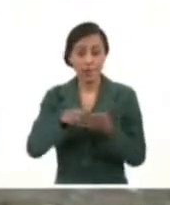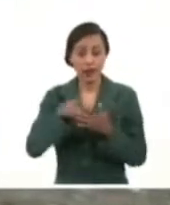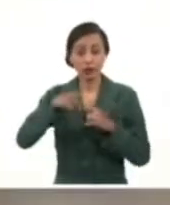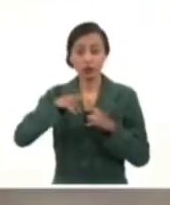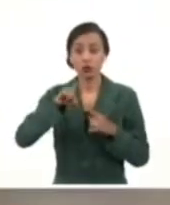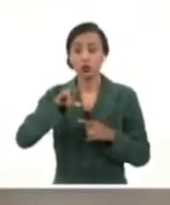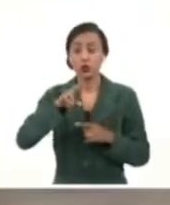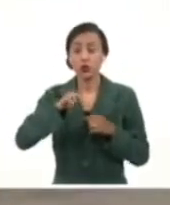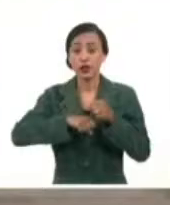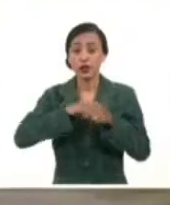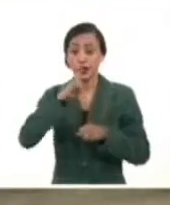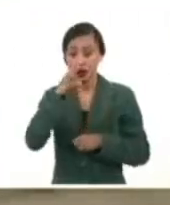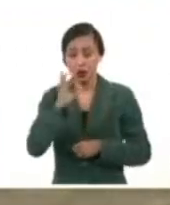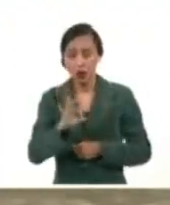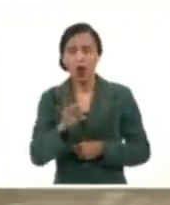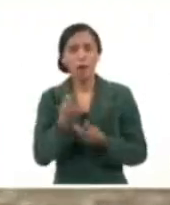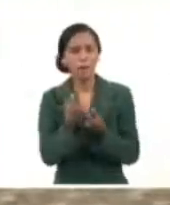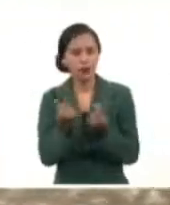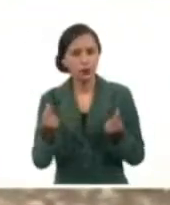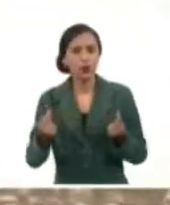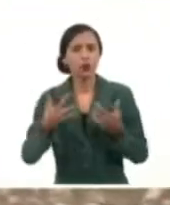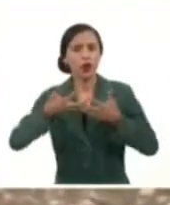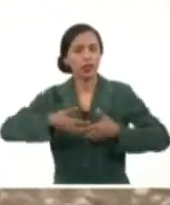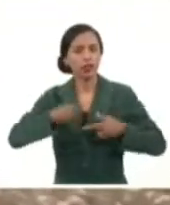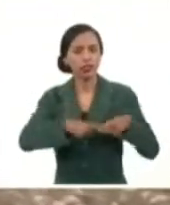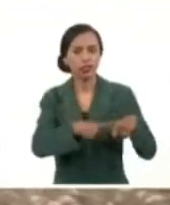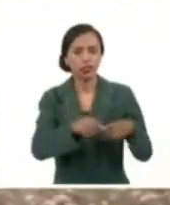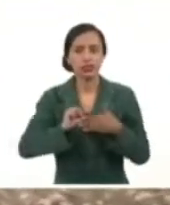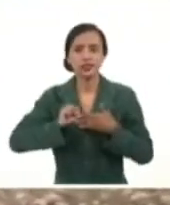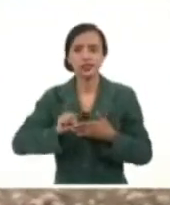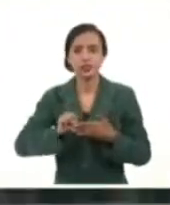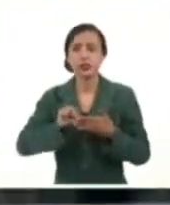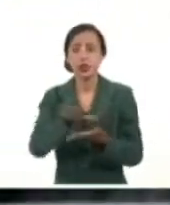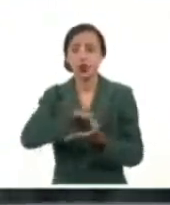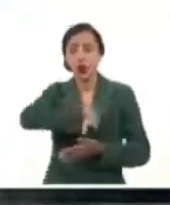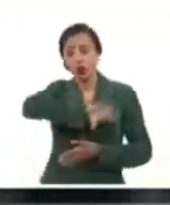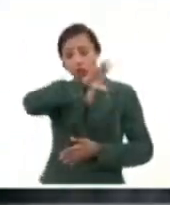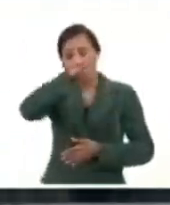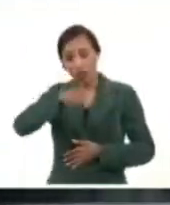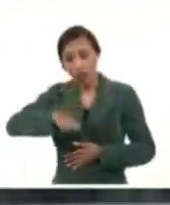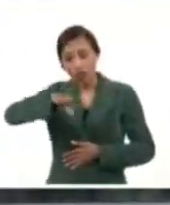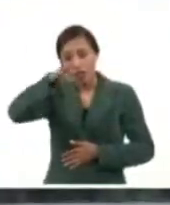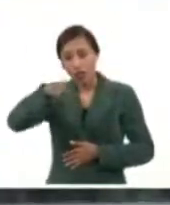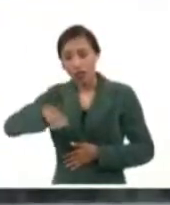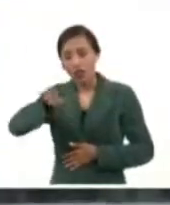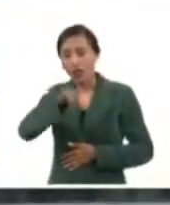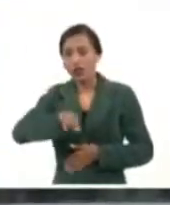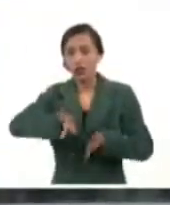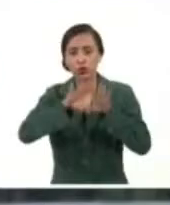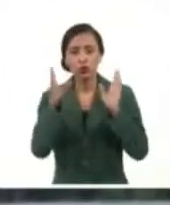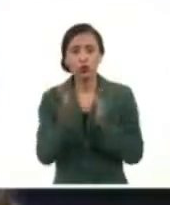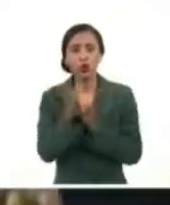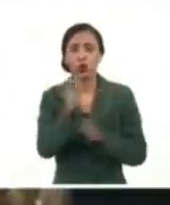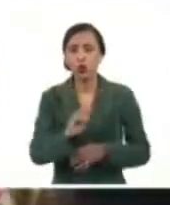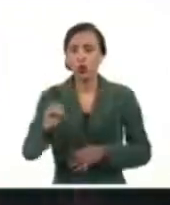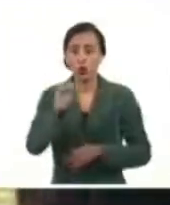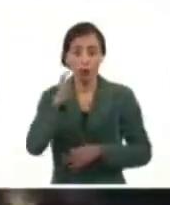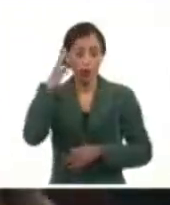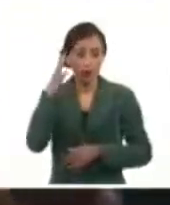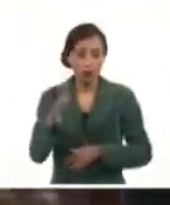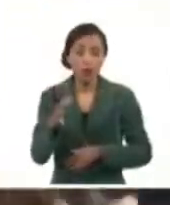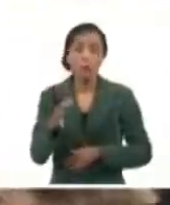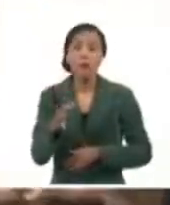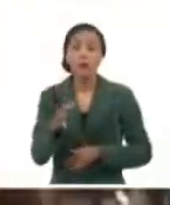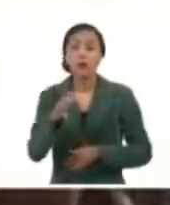presupuesto diferenciado para las producciones y los servicios en los macizos montañosos y a él tributan todos los organismos de la Administración Central